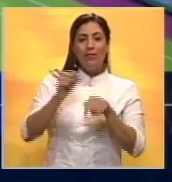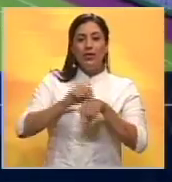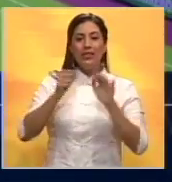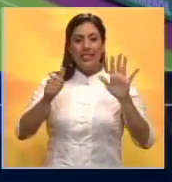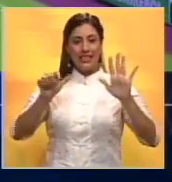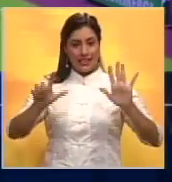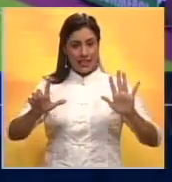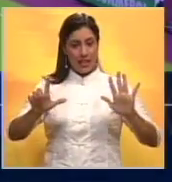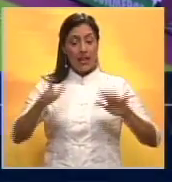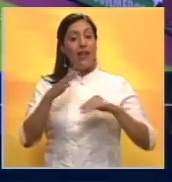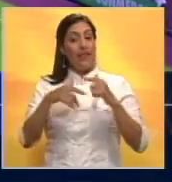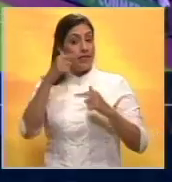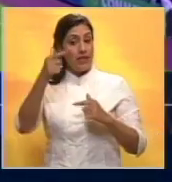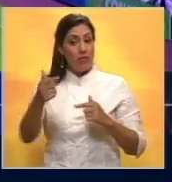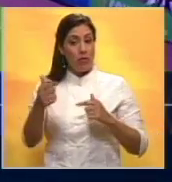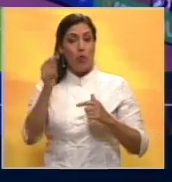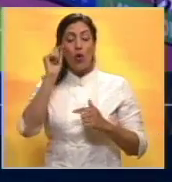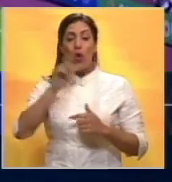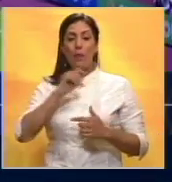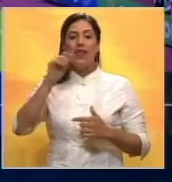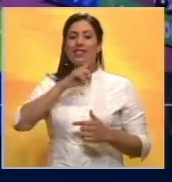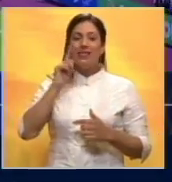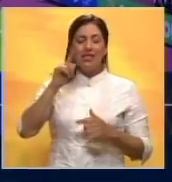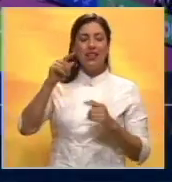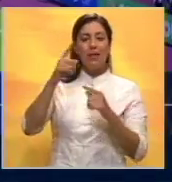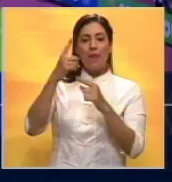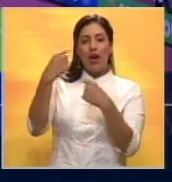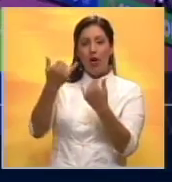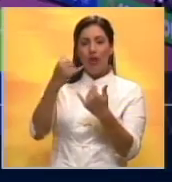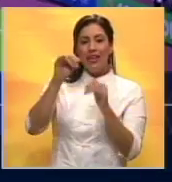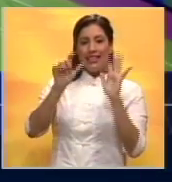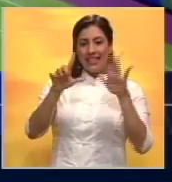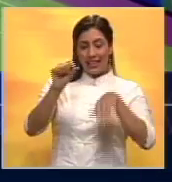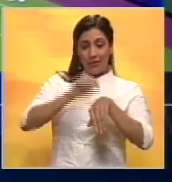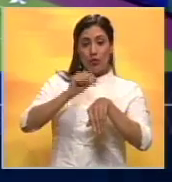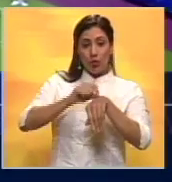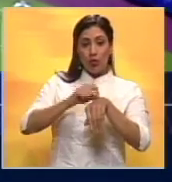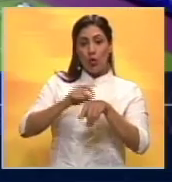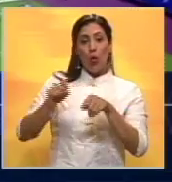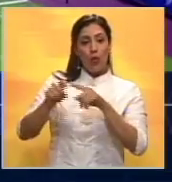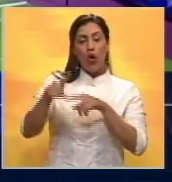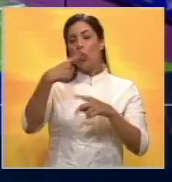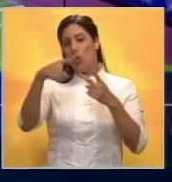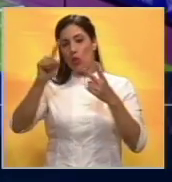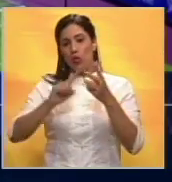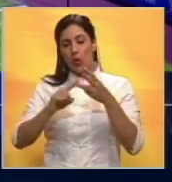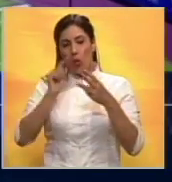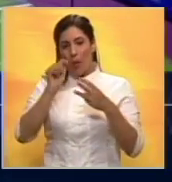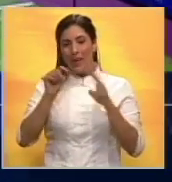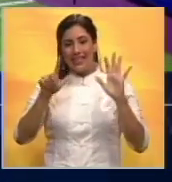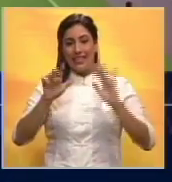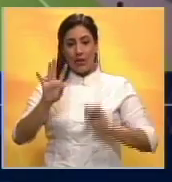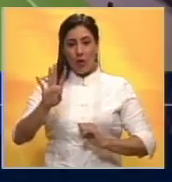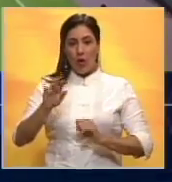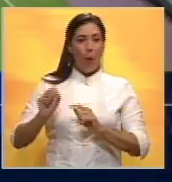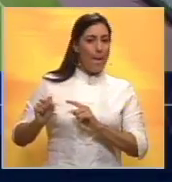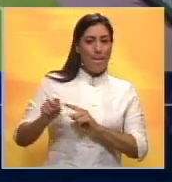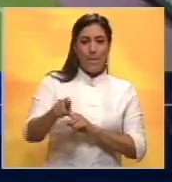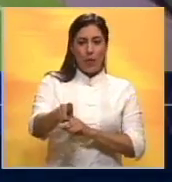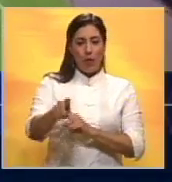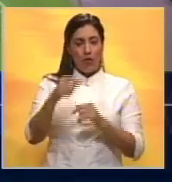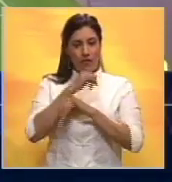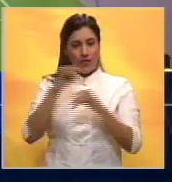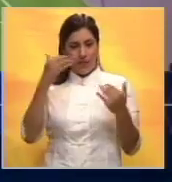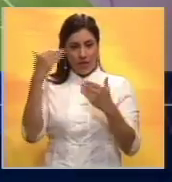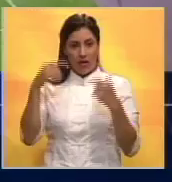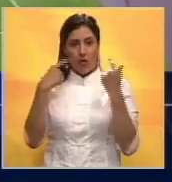67 posteriormente Jefferson soteldo al 70 y Ronaldo Chacón al 74 liquidaron